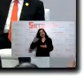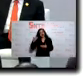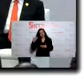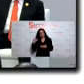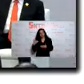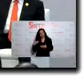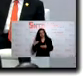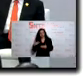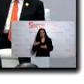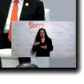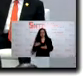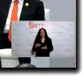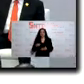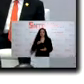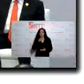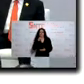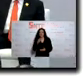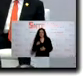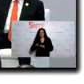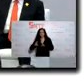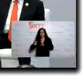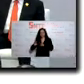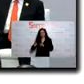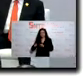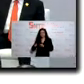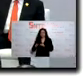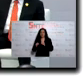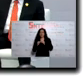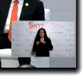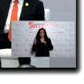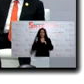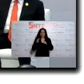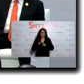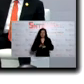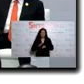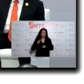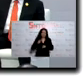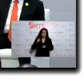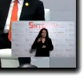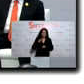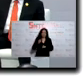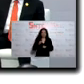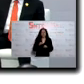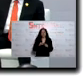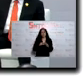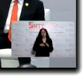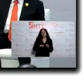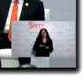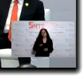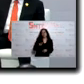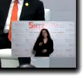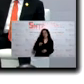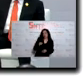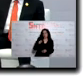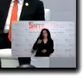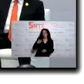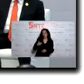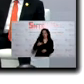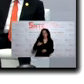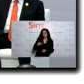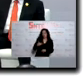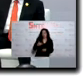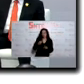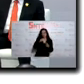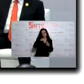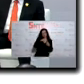contribuían en algo, pero la suma de estas 48 variables explicaba menos la variación de rendimientos que los